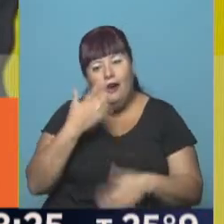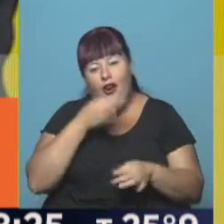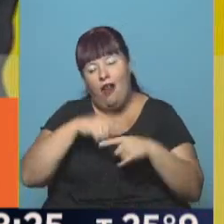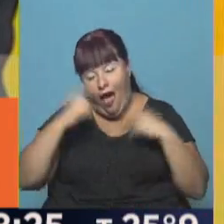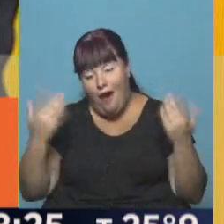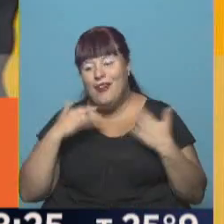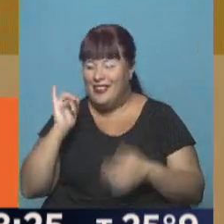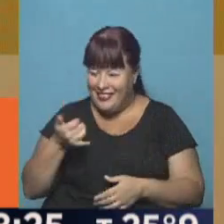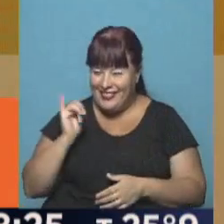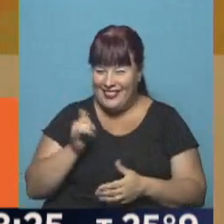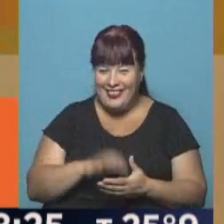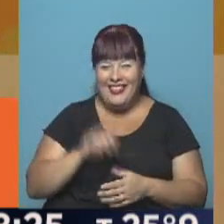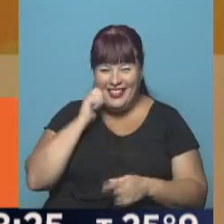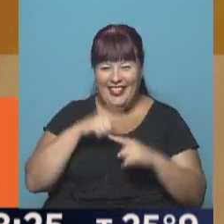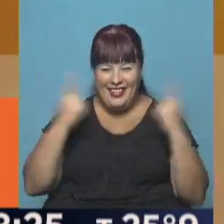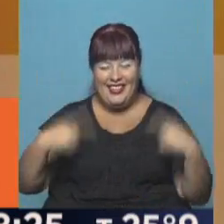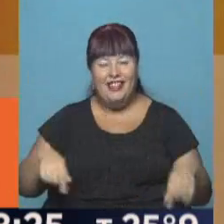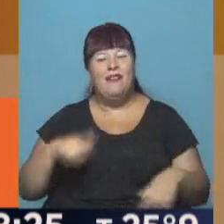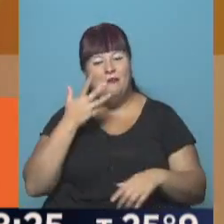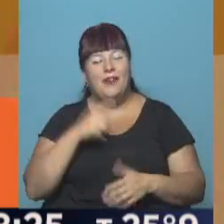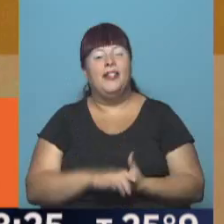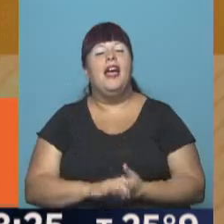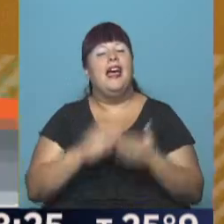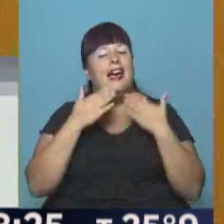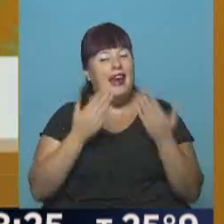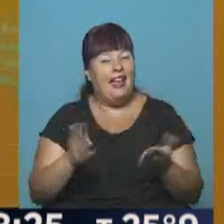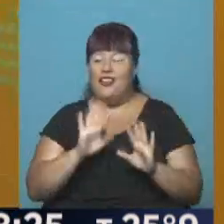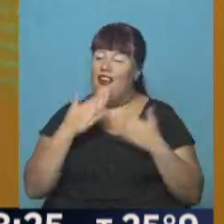Sí, seguramente. Pero se nos acabó el tiempo. Gracias. No, gracias por invitarme.